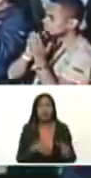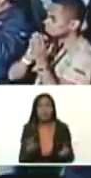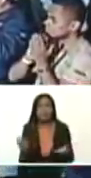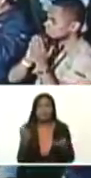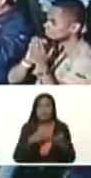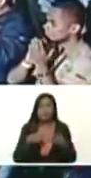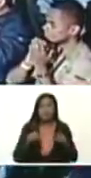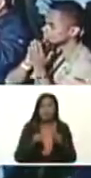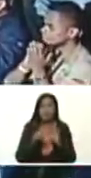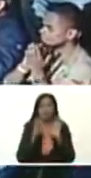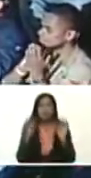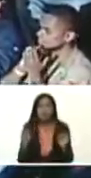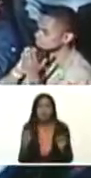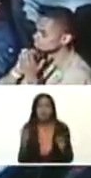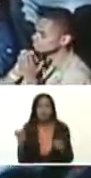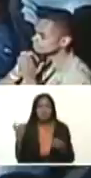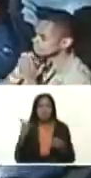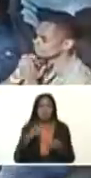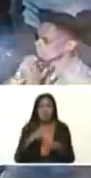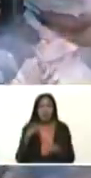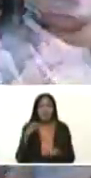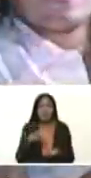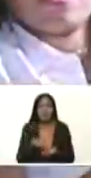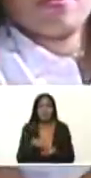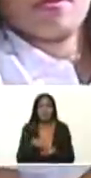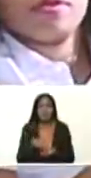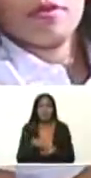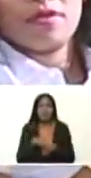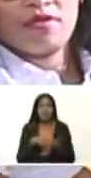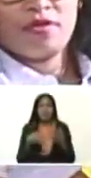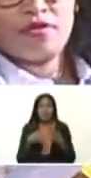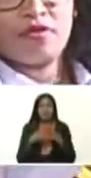Meterse de pies, de cabeza, de